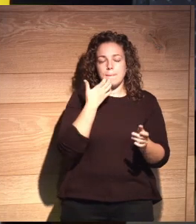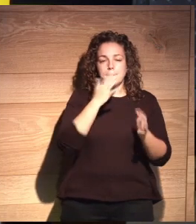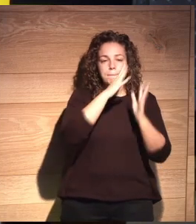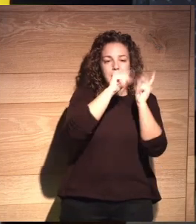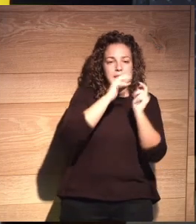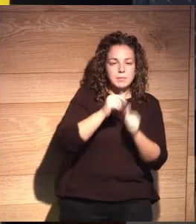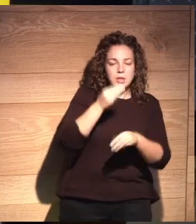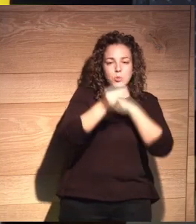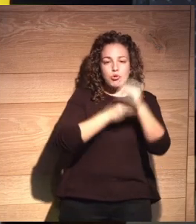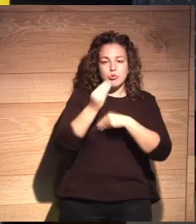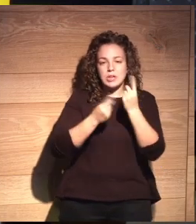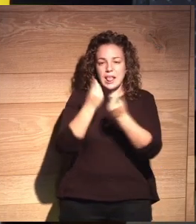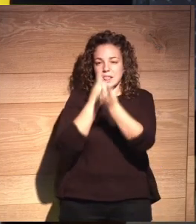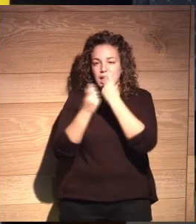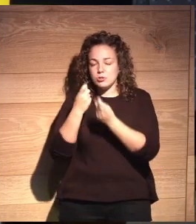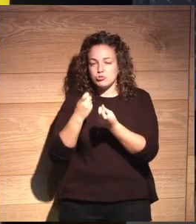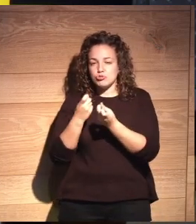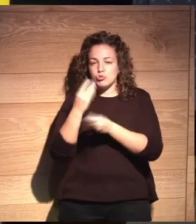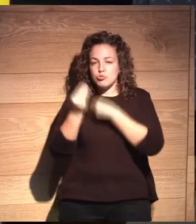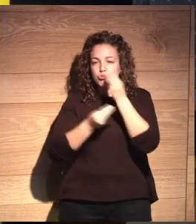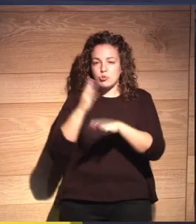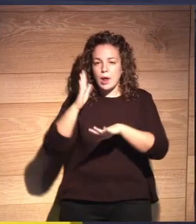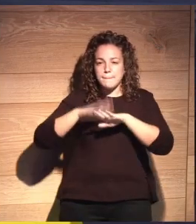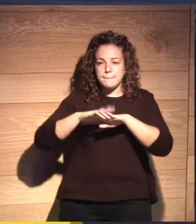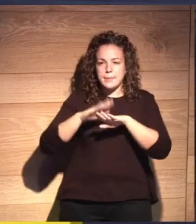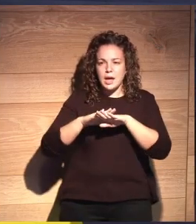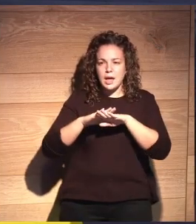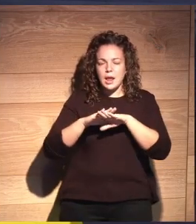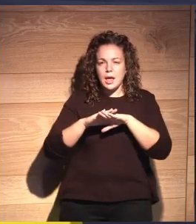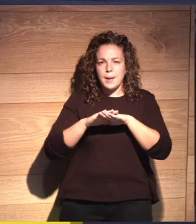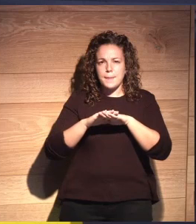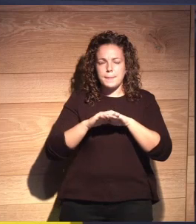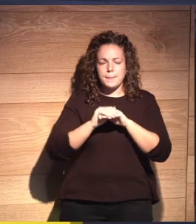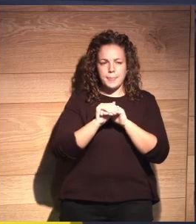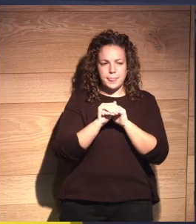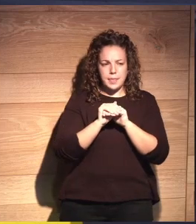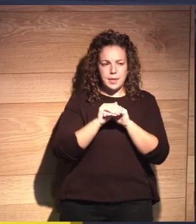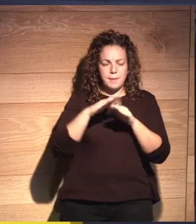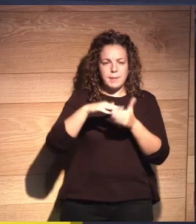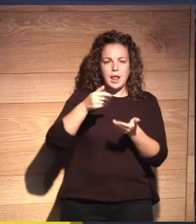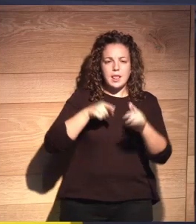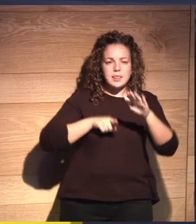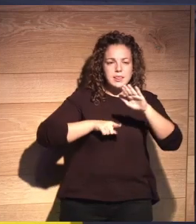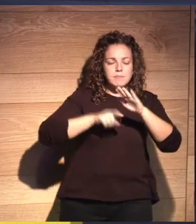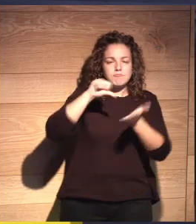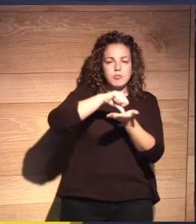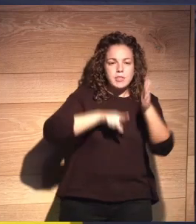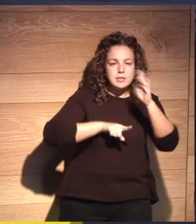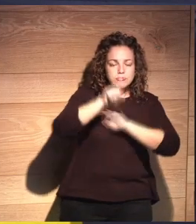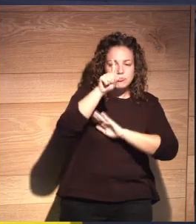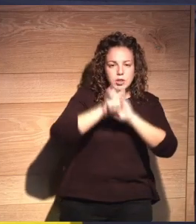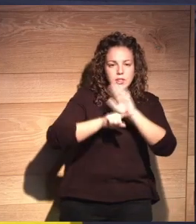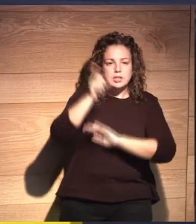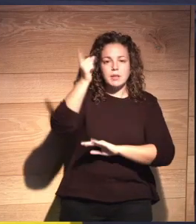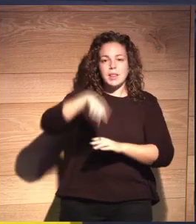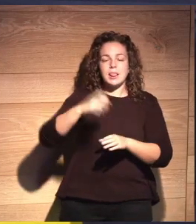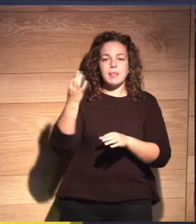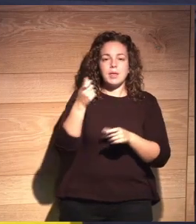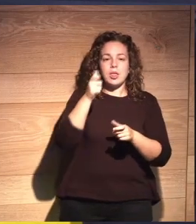matemáticas de datos y demás para llevar para desarrollar y desarrollar ciudades incluyendo a los